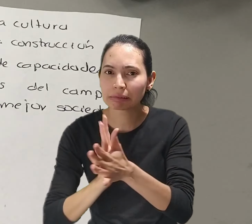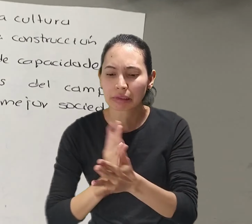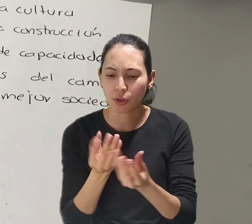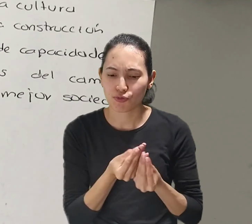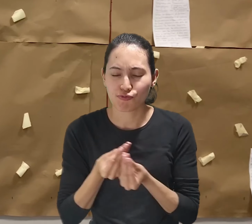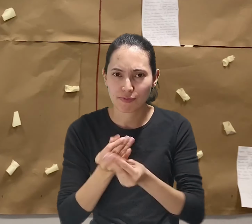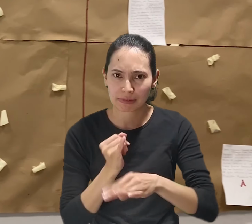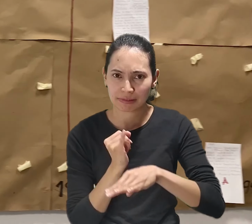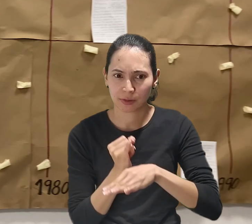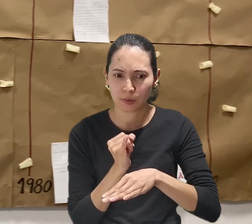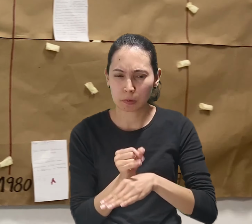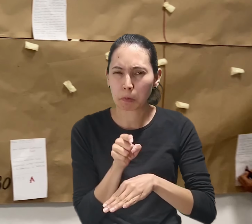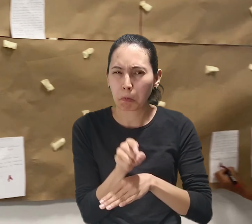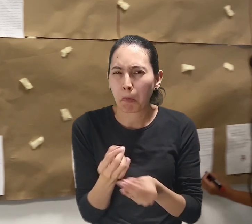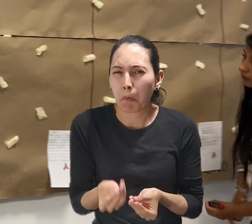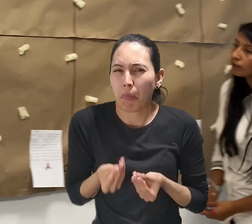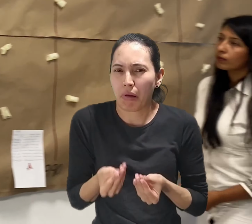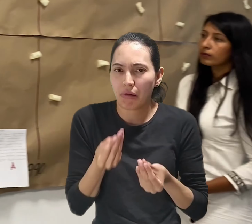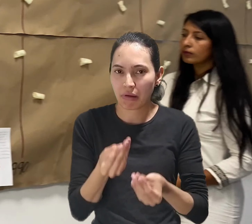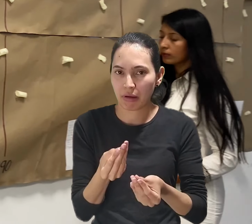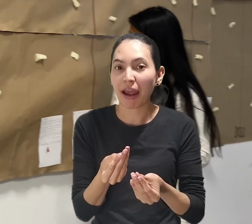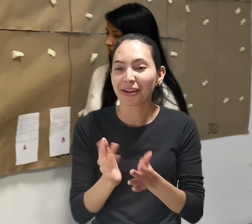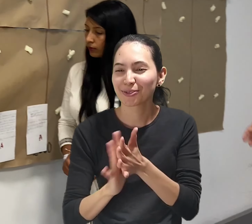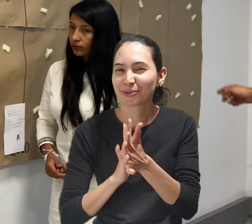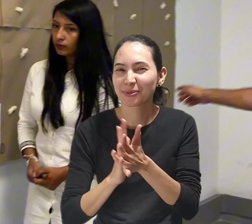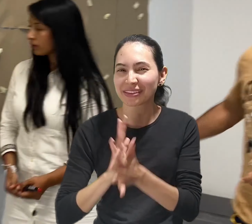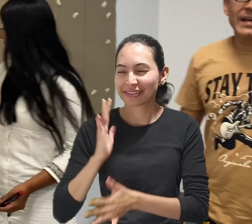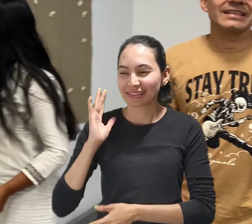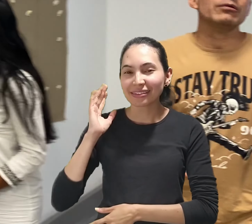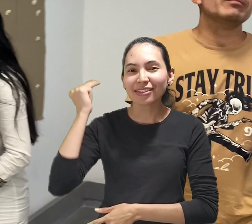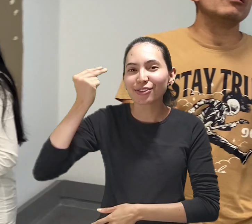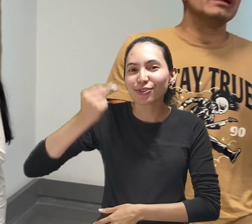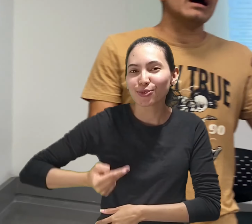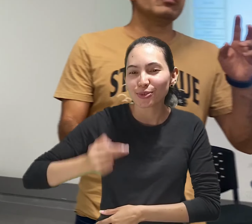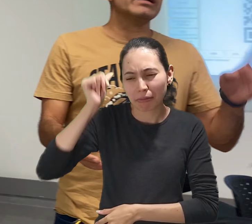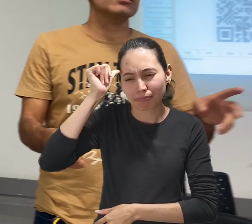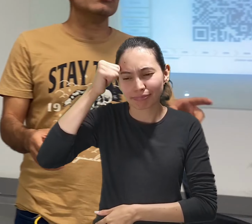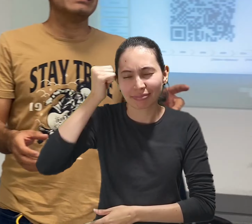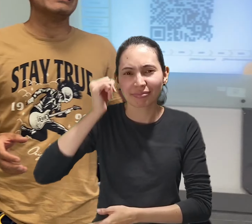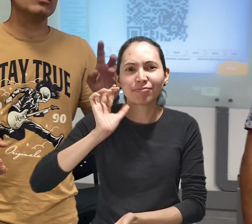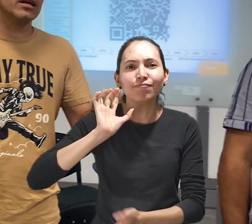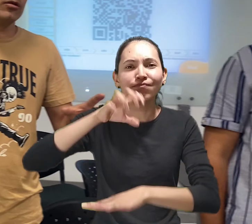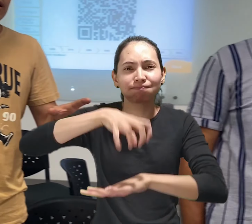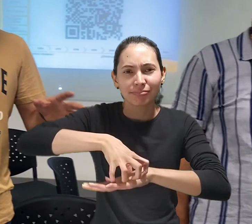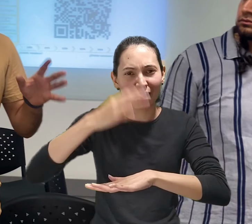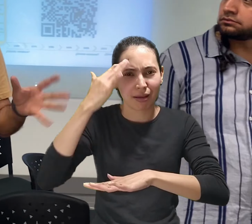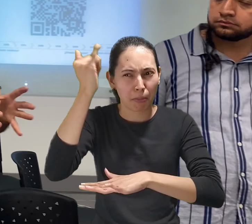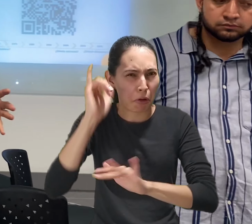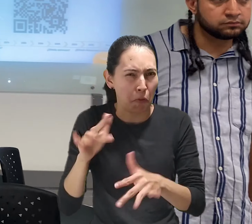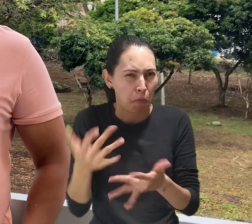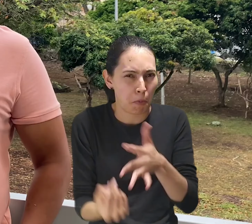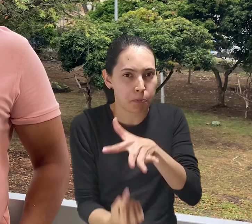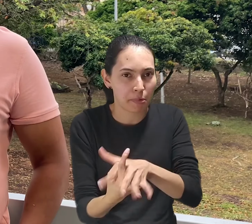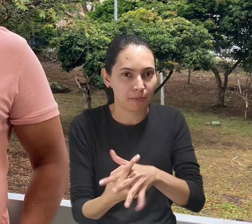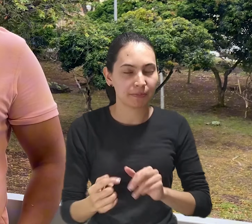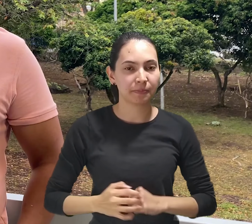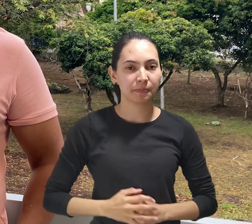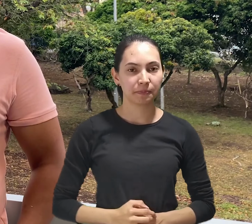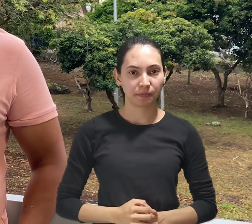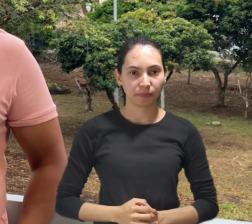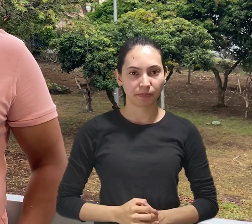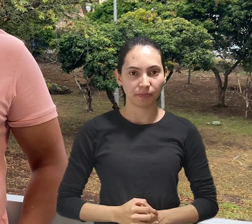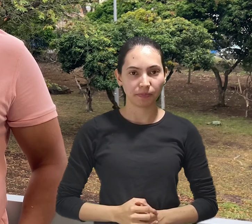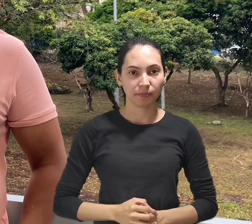de reconocer la razón de ser del instituto y recordar la historia que ha permitido configurar esta unidad académica. Pensar en